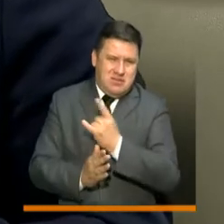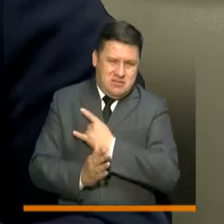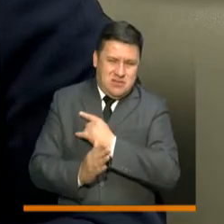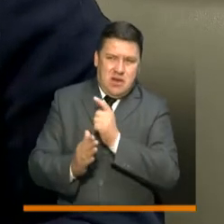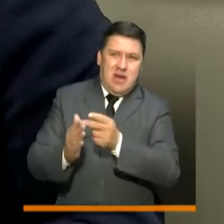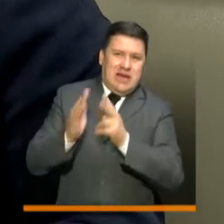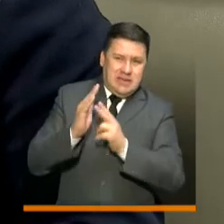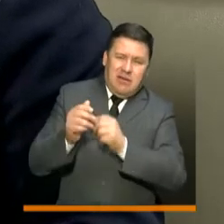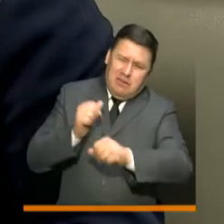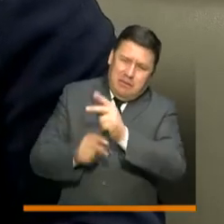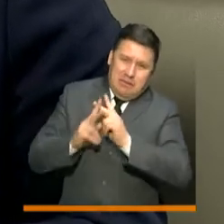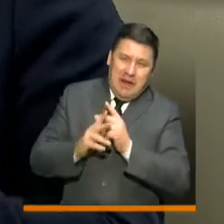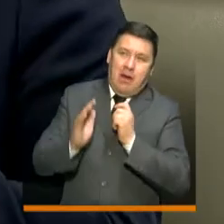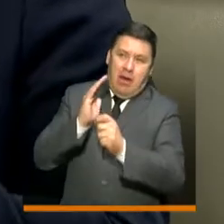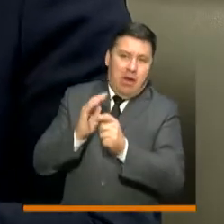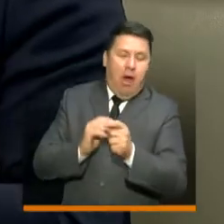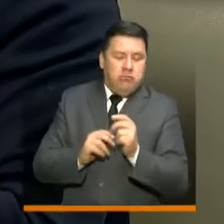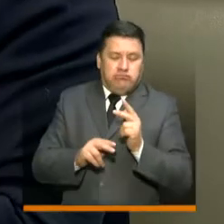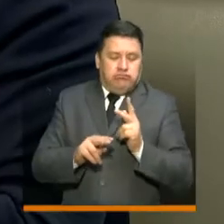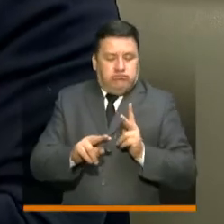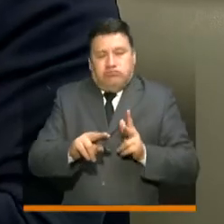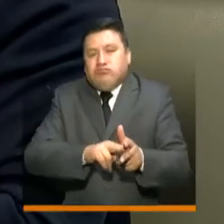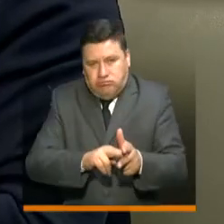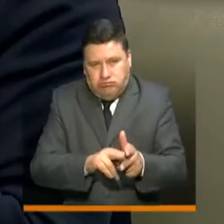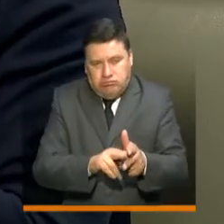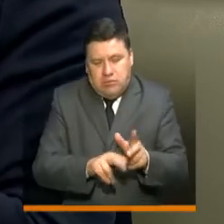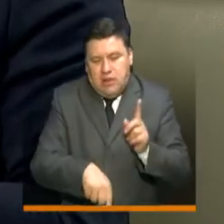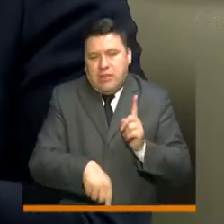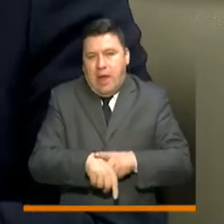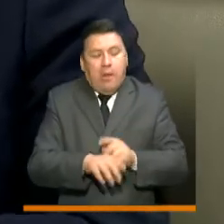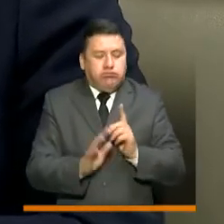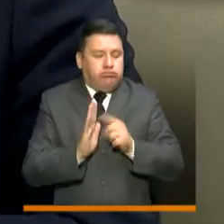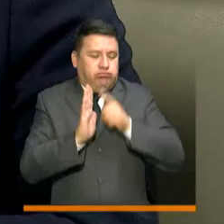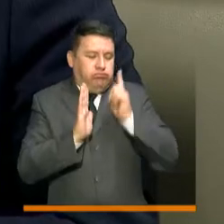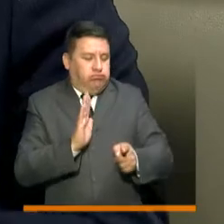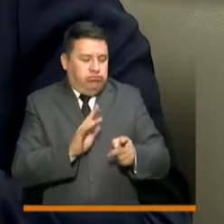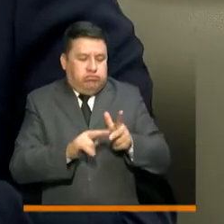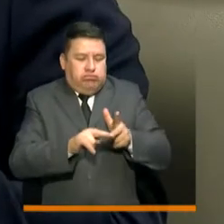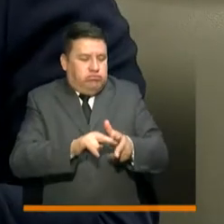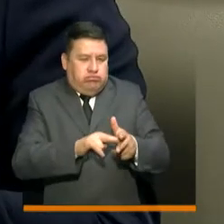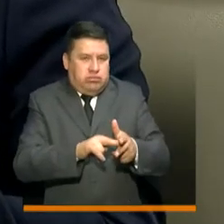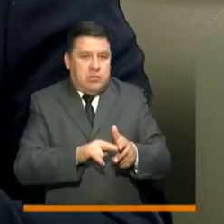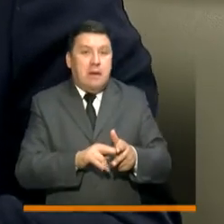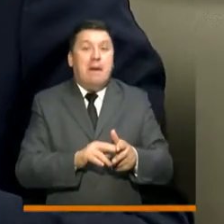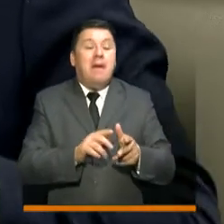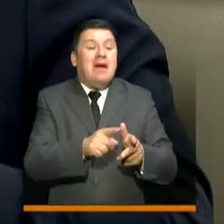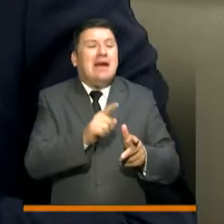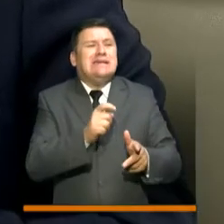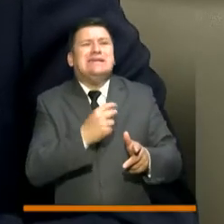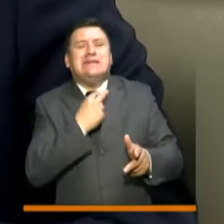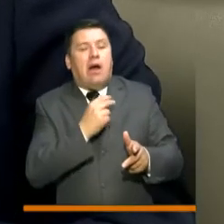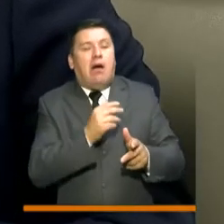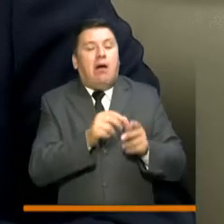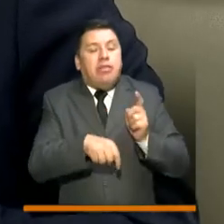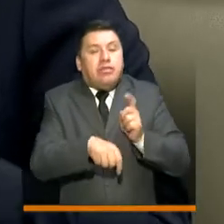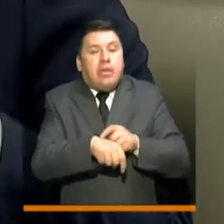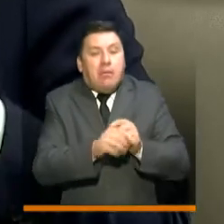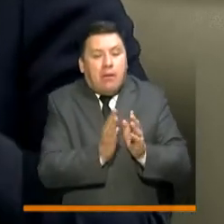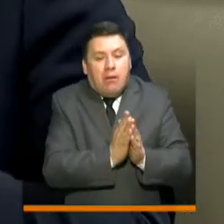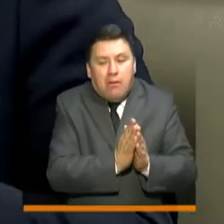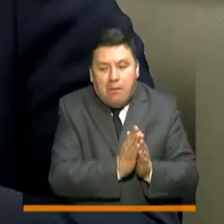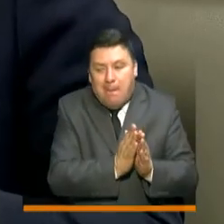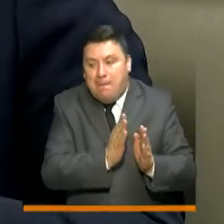texto durante este periodo de tiempo otra medida que también ha sido muy importante es la ampliación de los plazos de pago